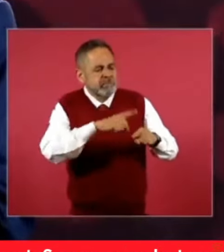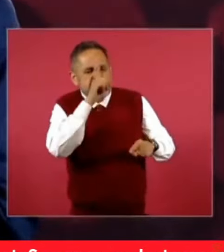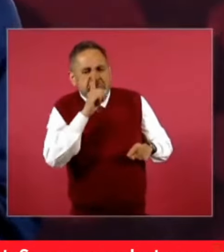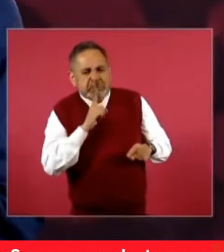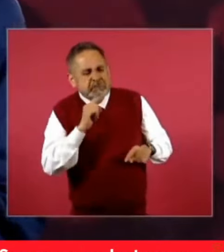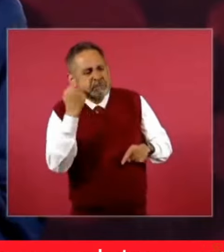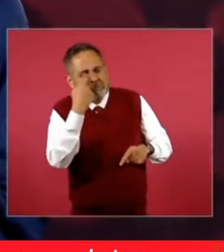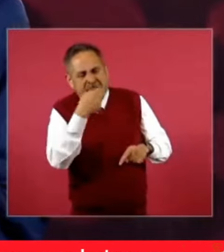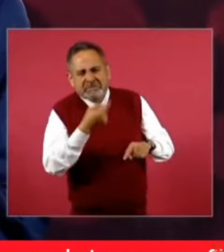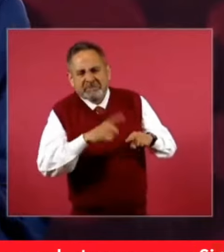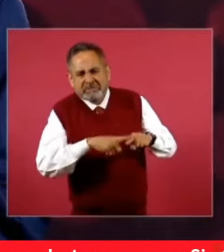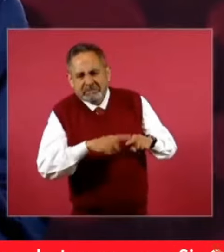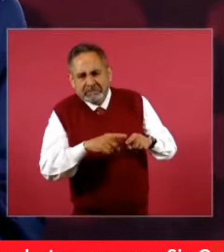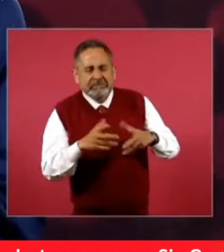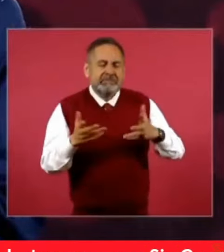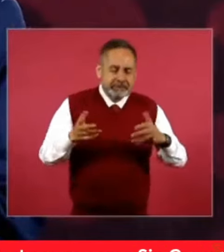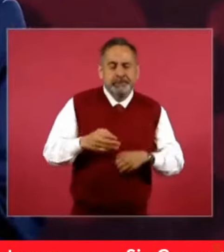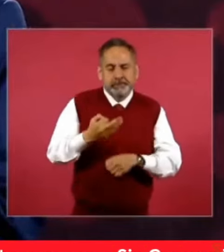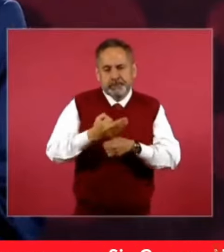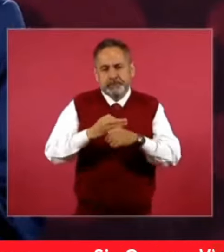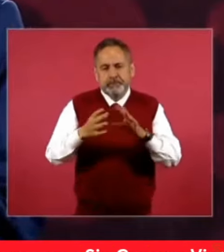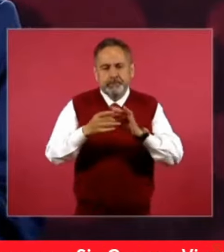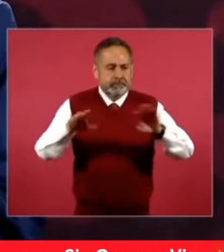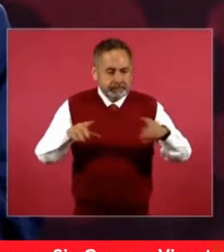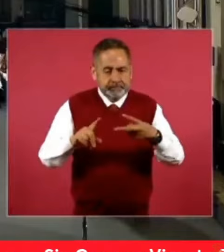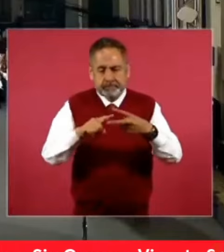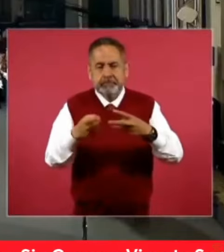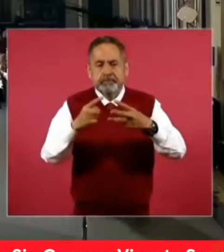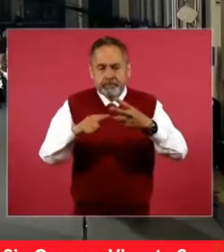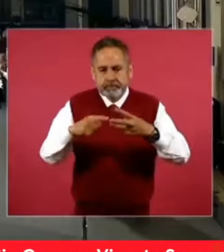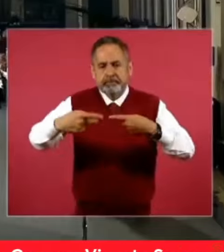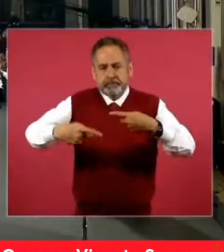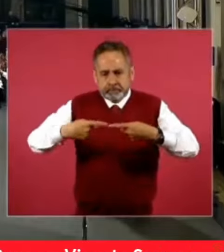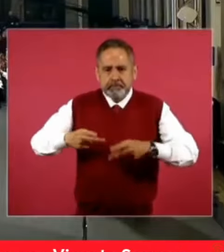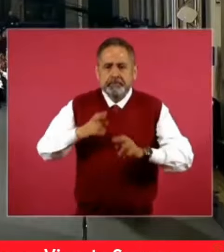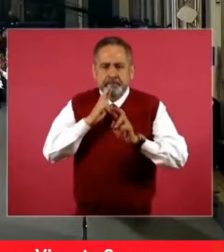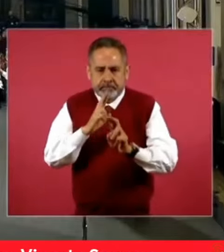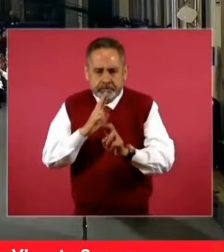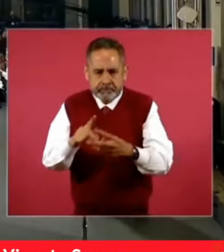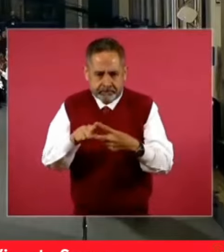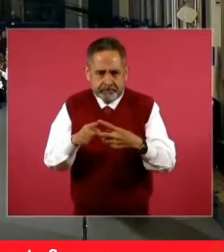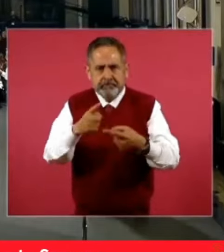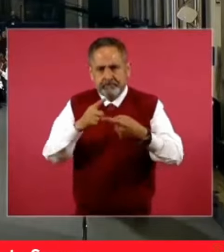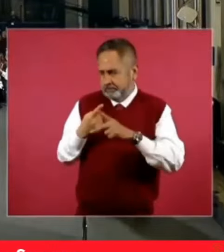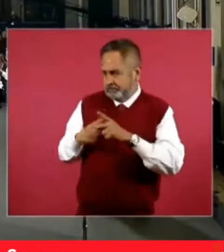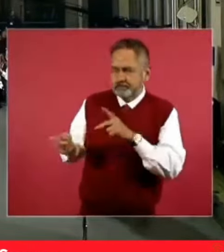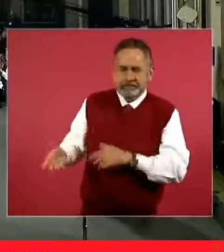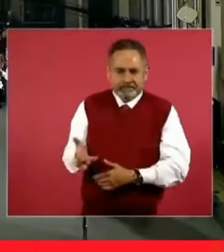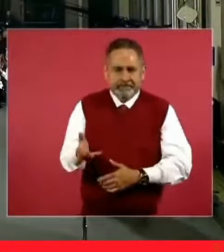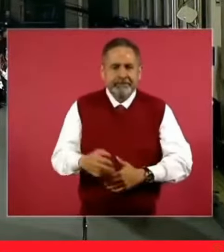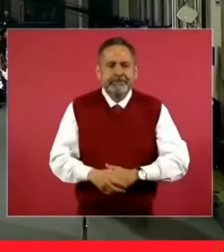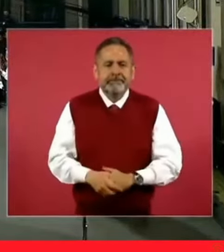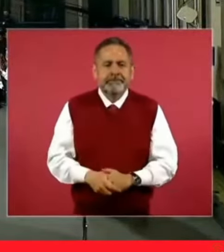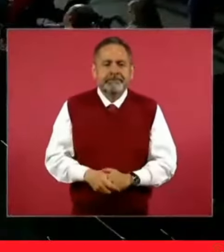y luego abrimos para preguntas y respuestas. Entonces comenzamos.